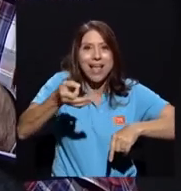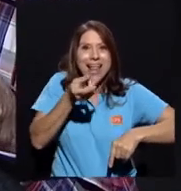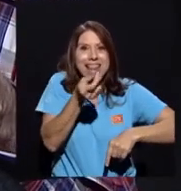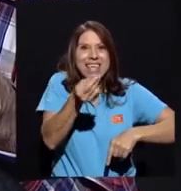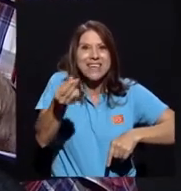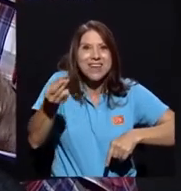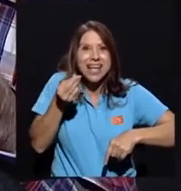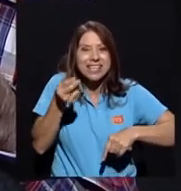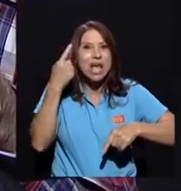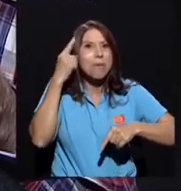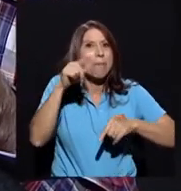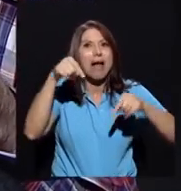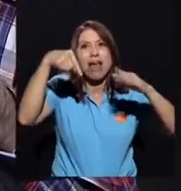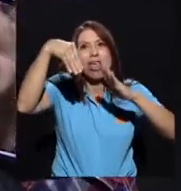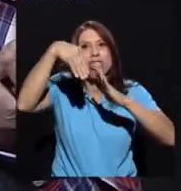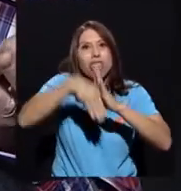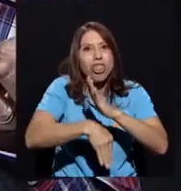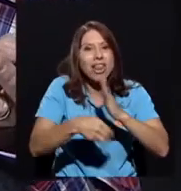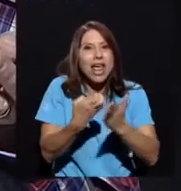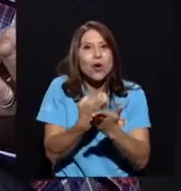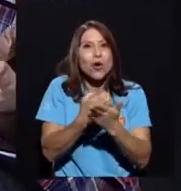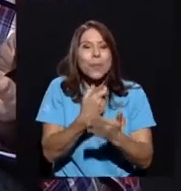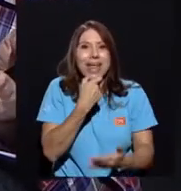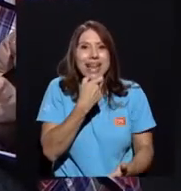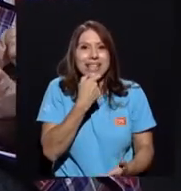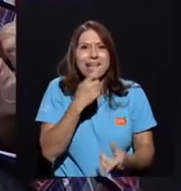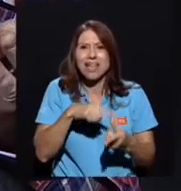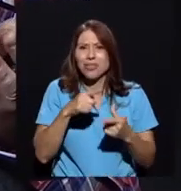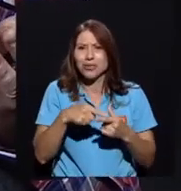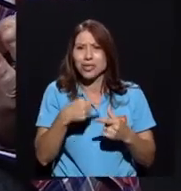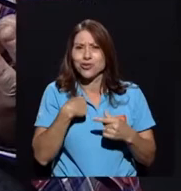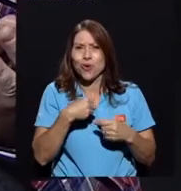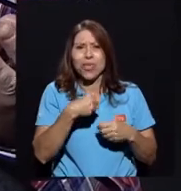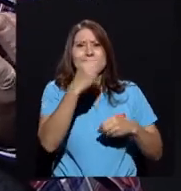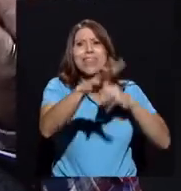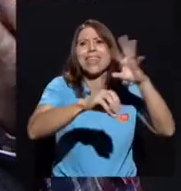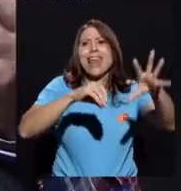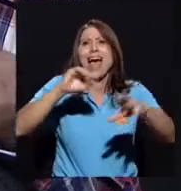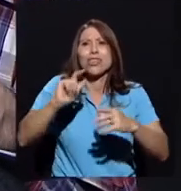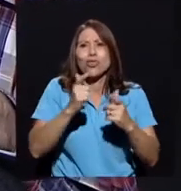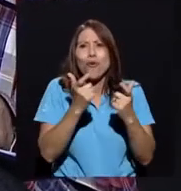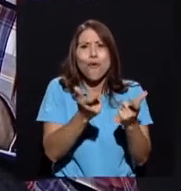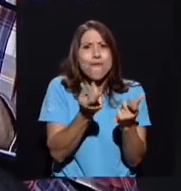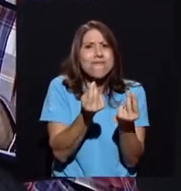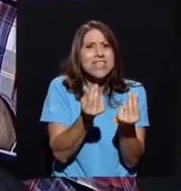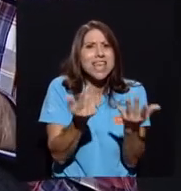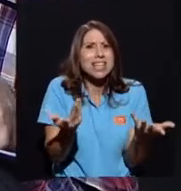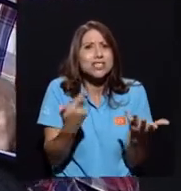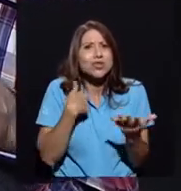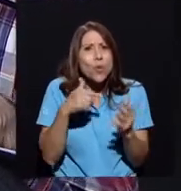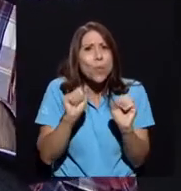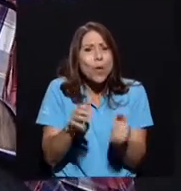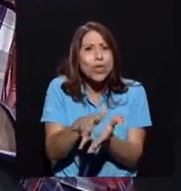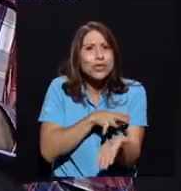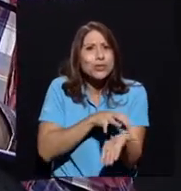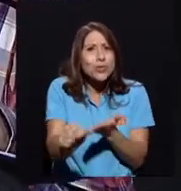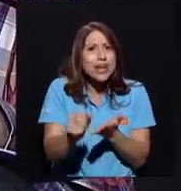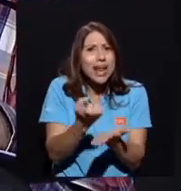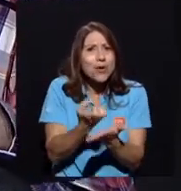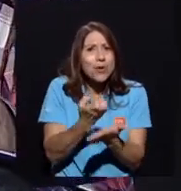y eso es lo que me dice como tirando billetes yo puedo destruir una economía y tirando billetes más de un banco